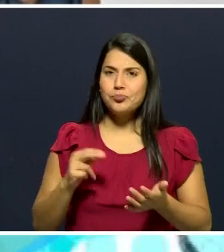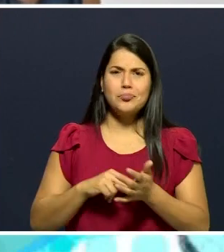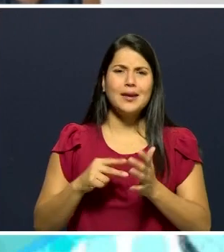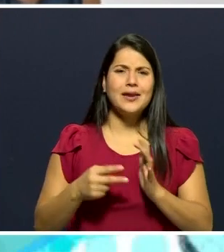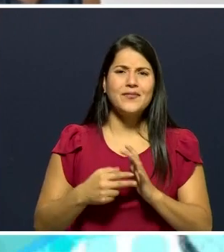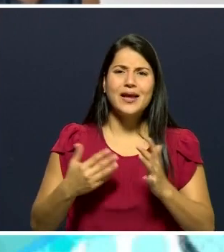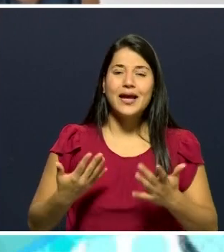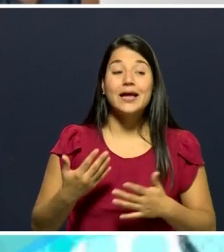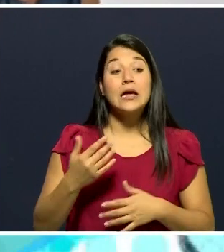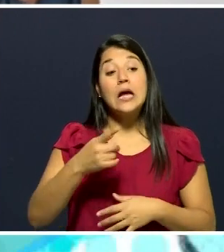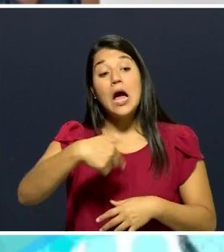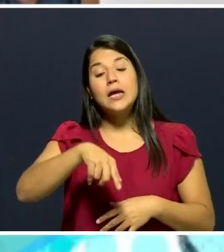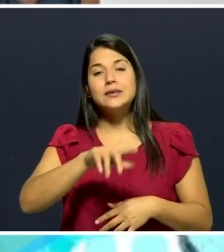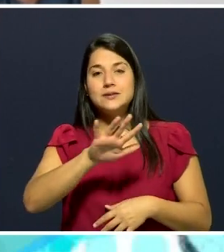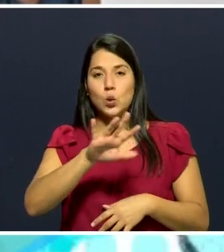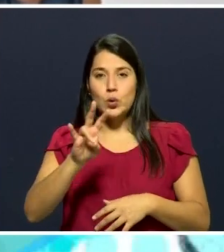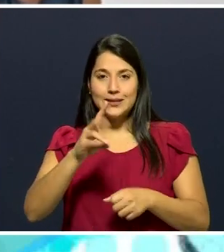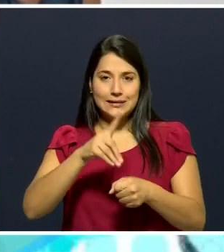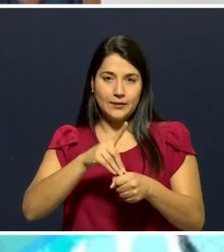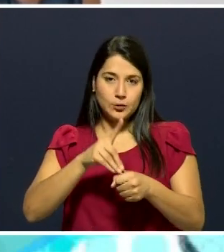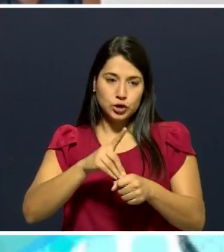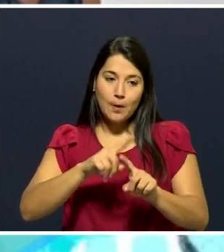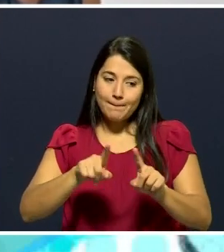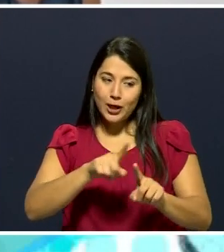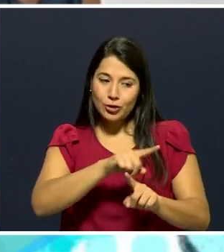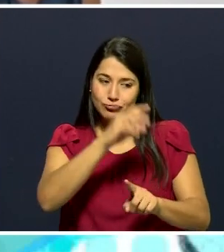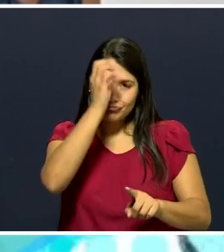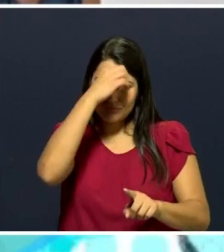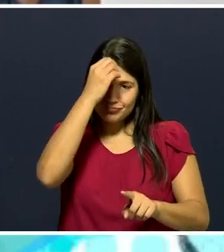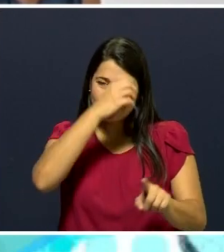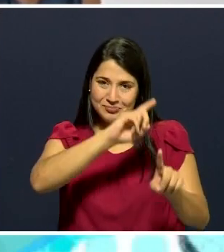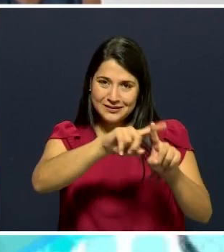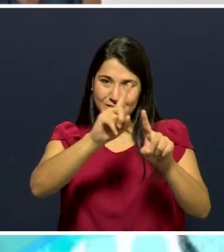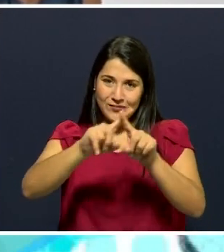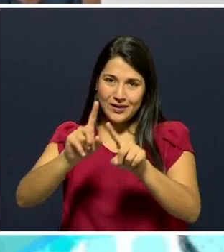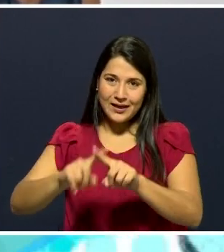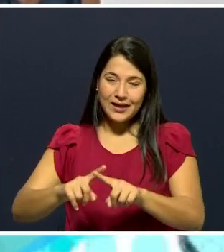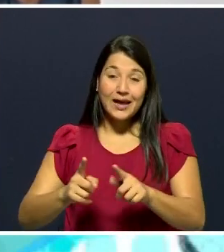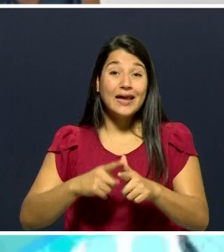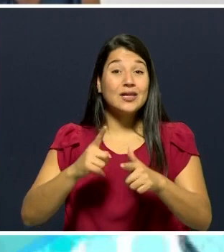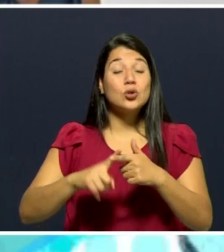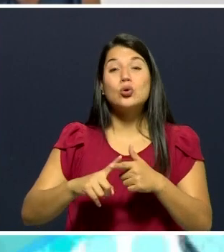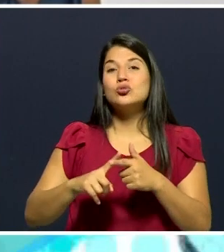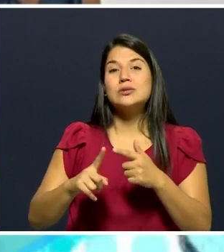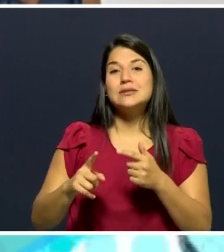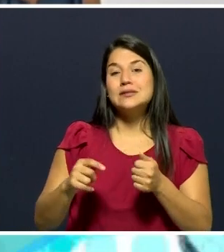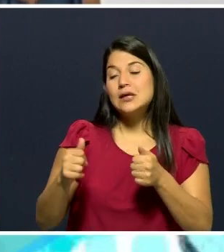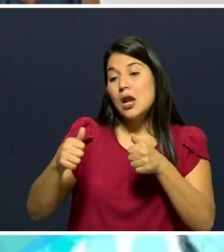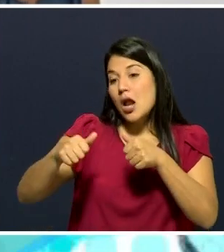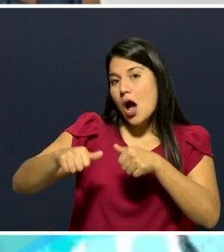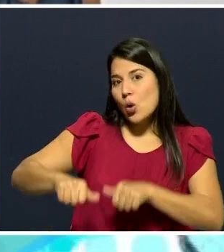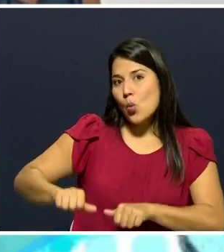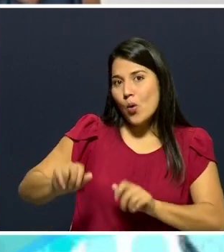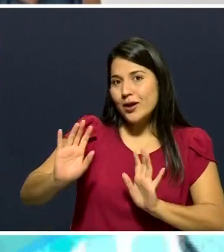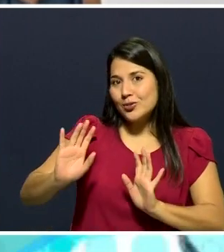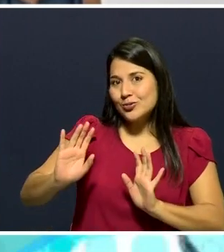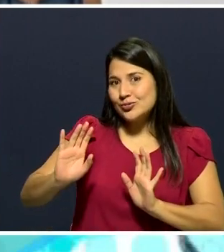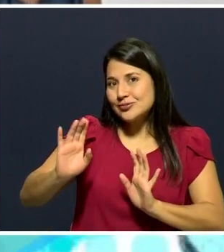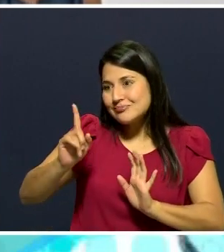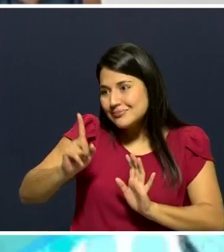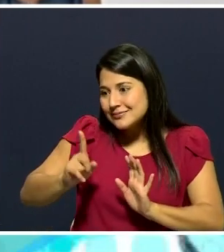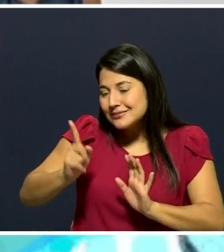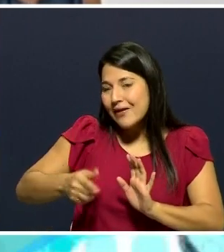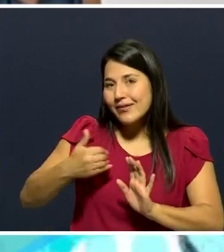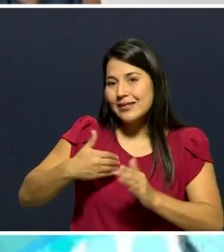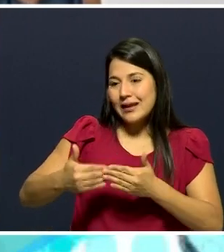son 57 diputados, pero muy fraccionados, entonces los acuerdos no pueden excluir a ninguna agrupación. Y creo que entonces la ilusión